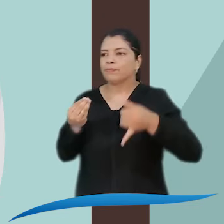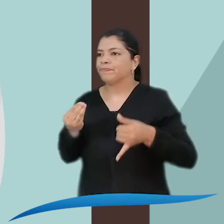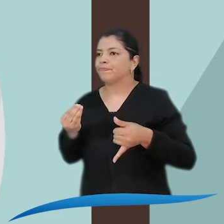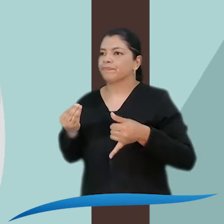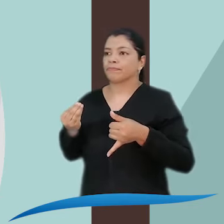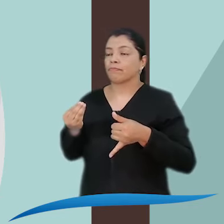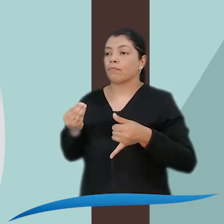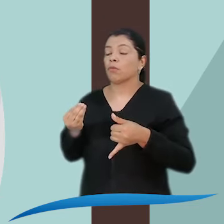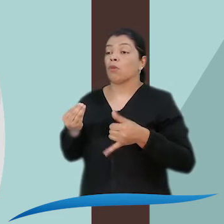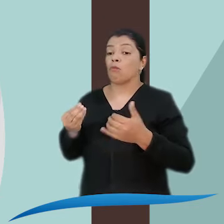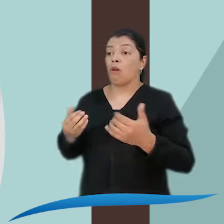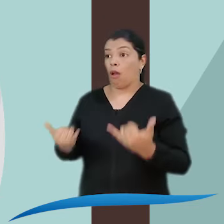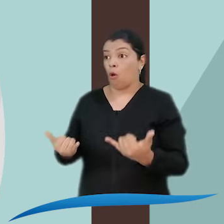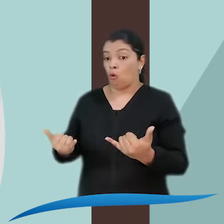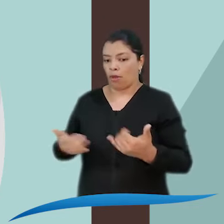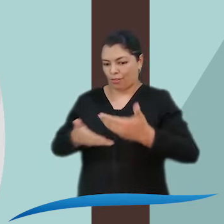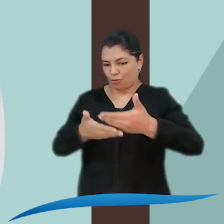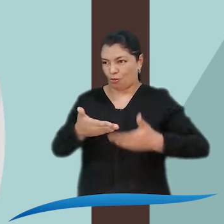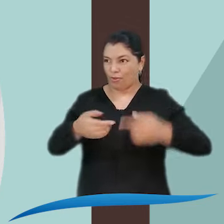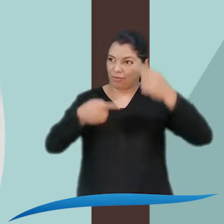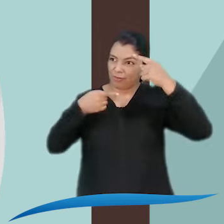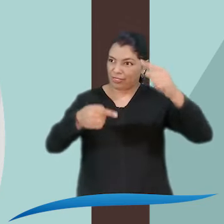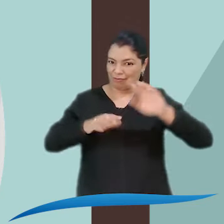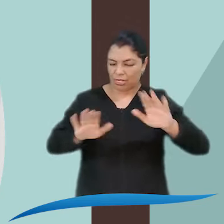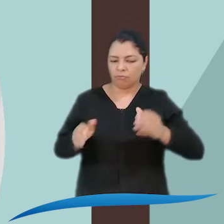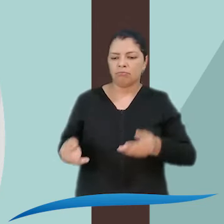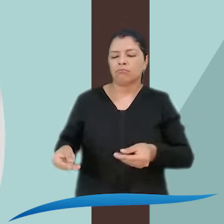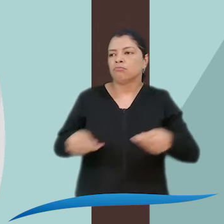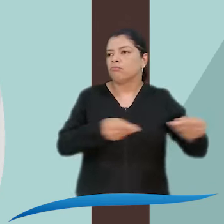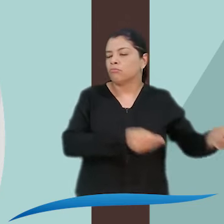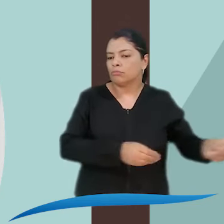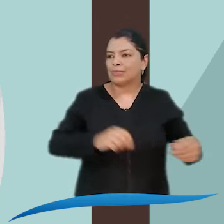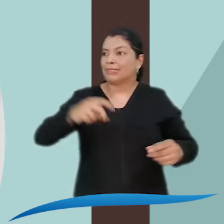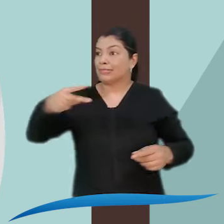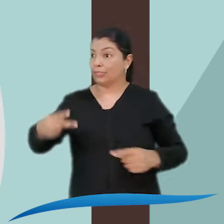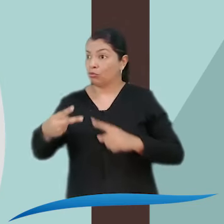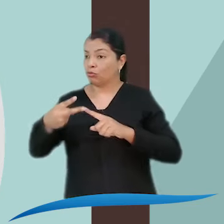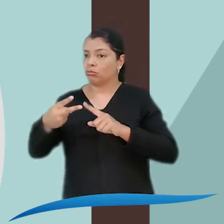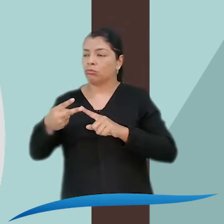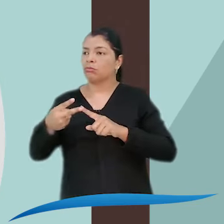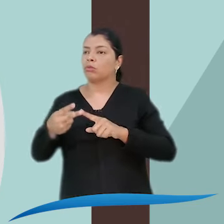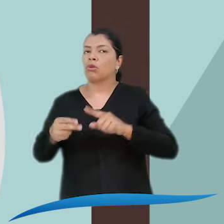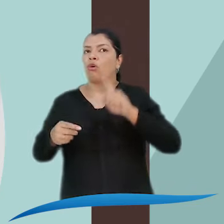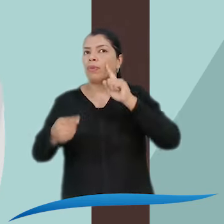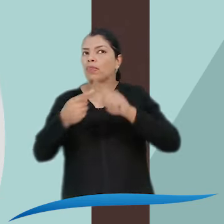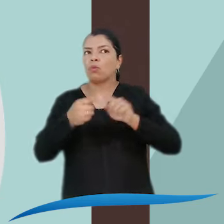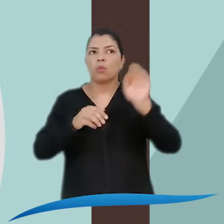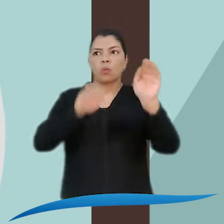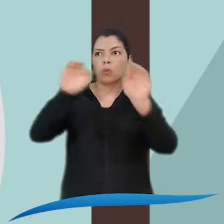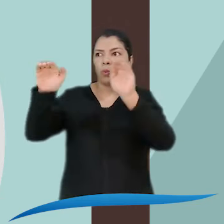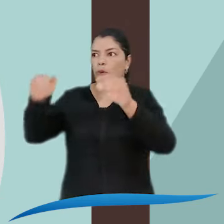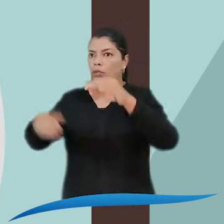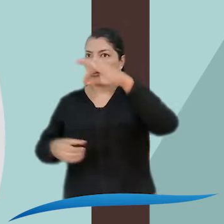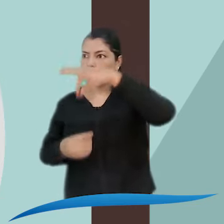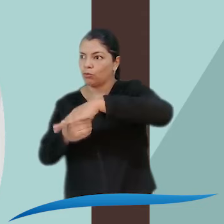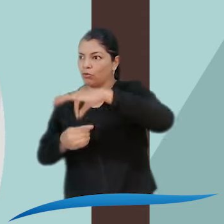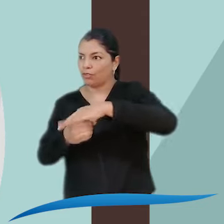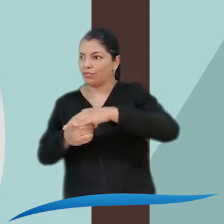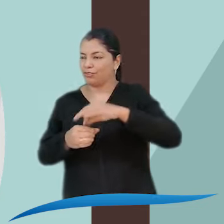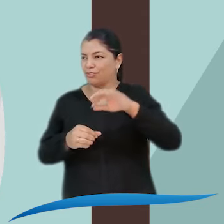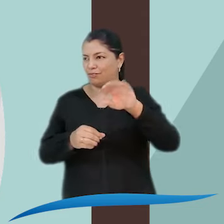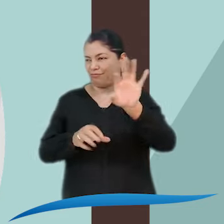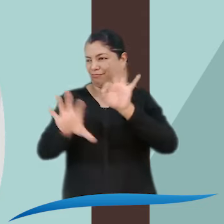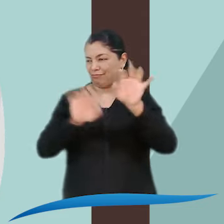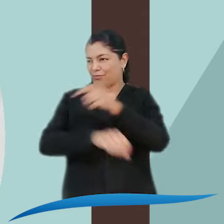cóndor en la otra. Lo que se viene ahora es la segunda parte del acto administrativo para la convocatoria a elecciones de los representantes de la